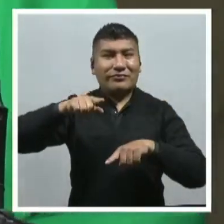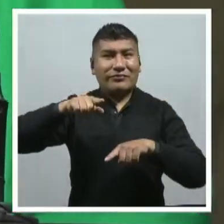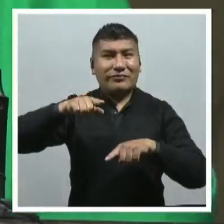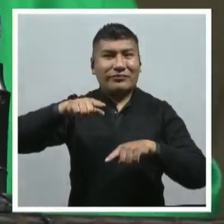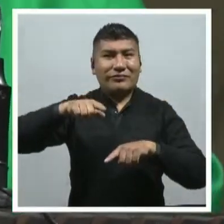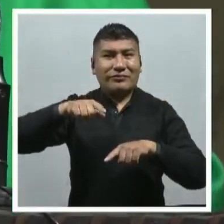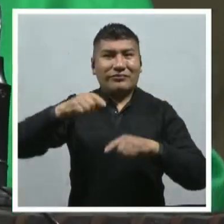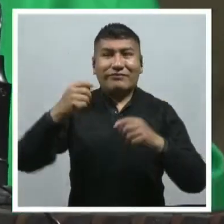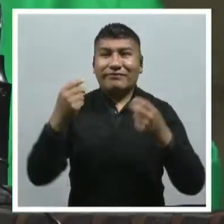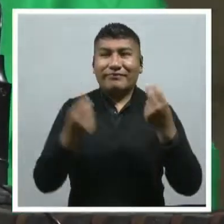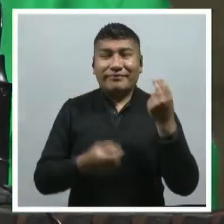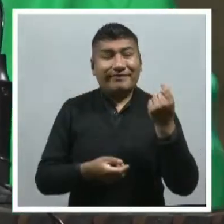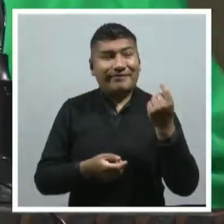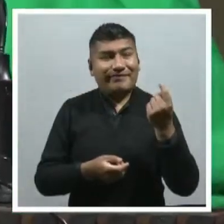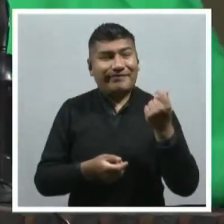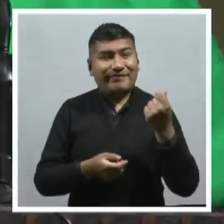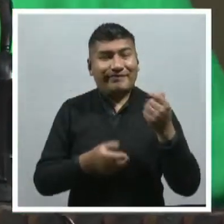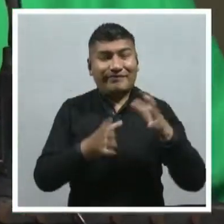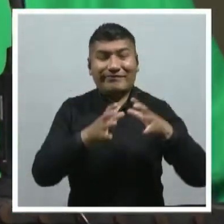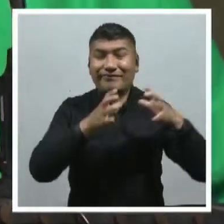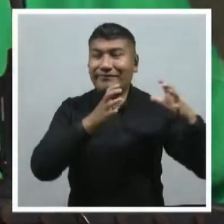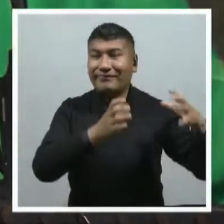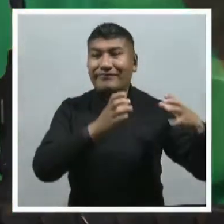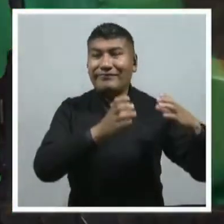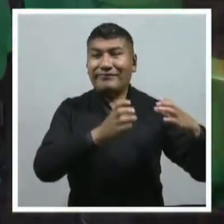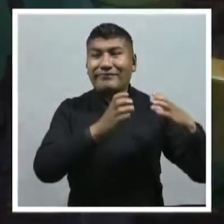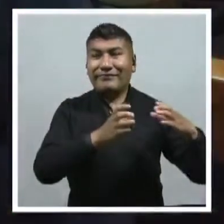Harto dinerito está aquí, caramba.